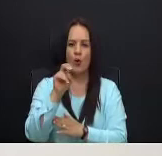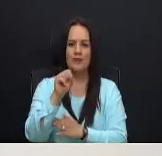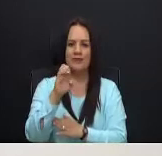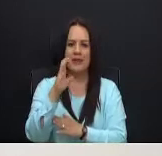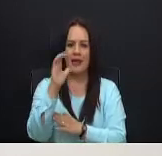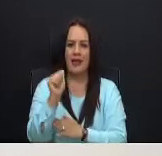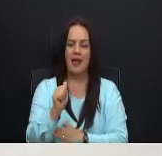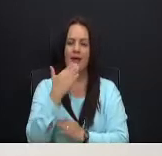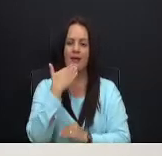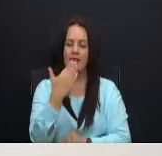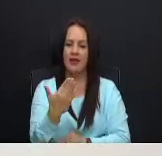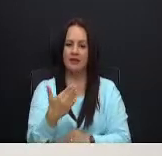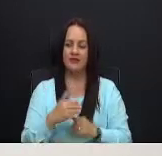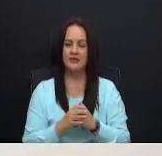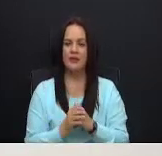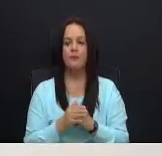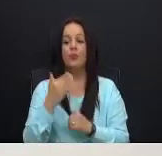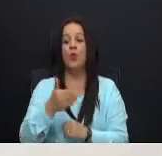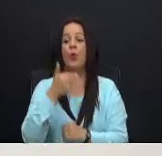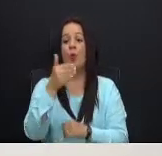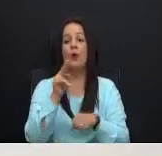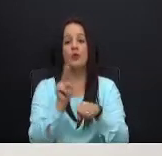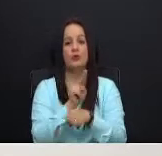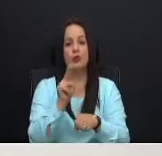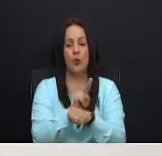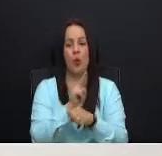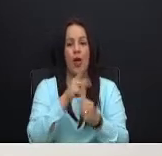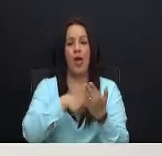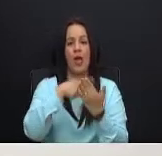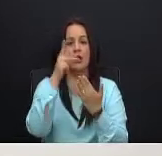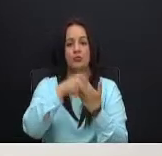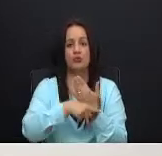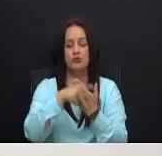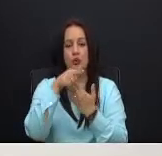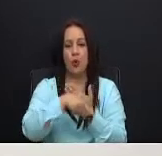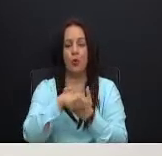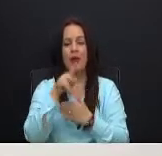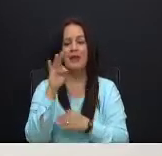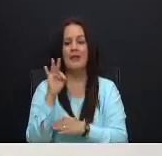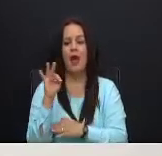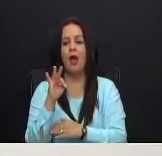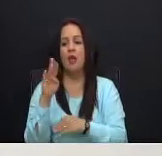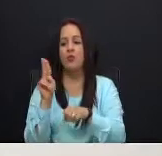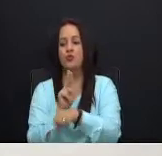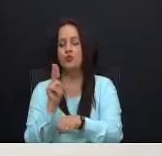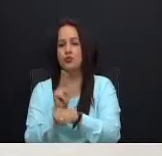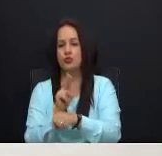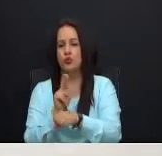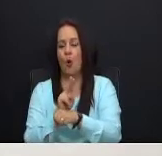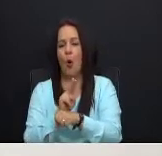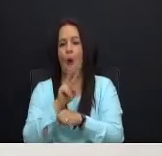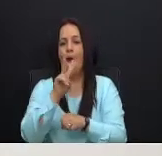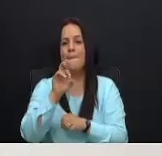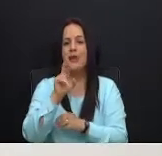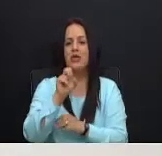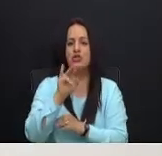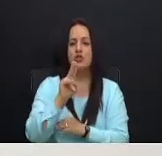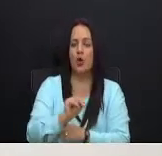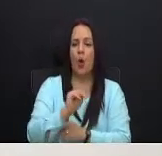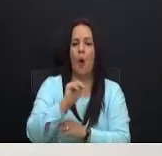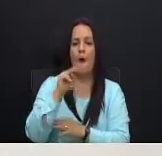Gracias. Cuando se usó el software Tableau, ¿se usó la versión paga o la versión